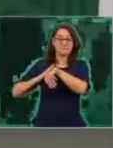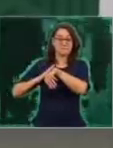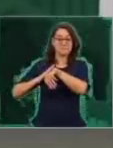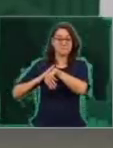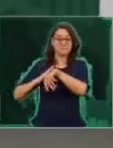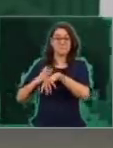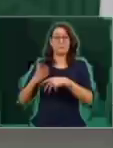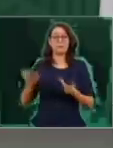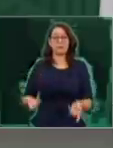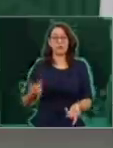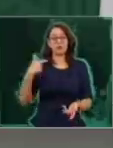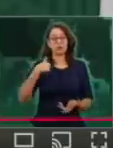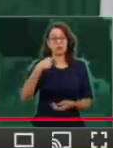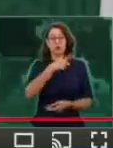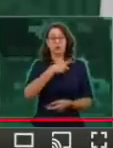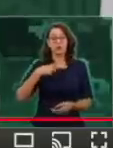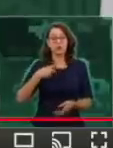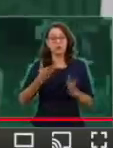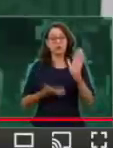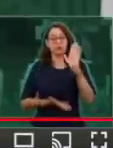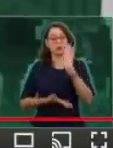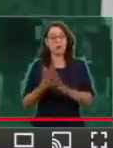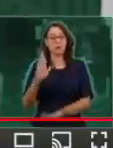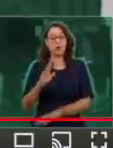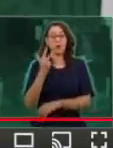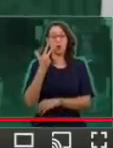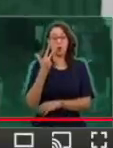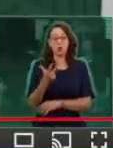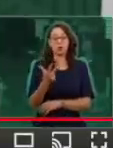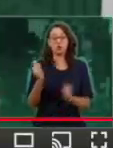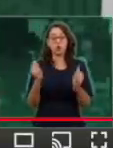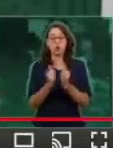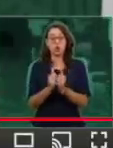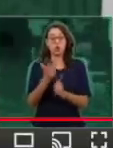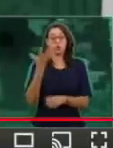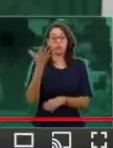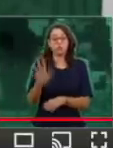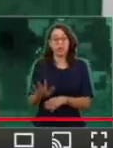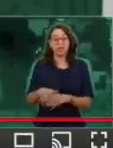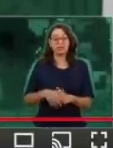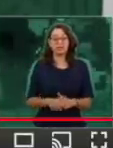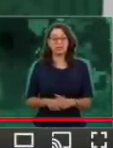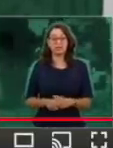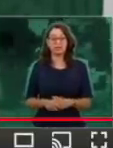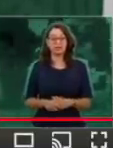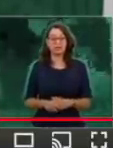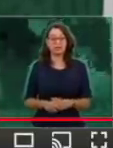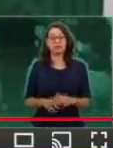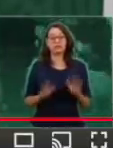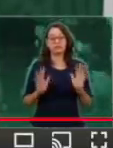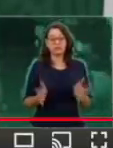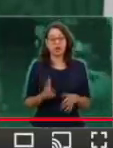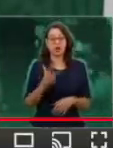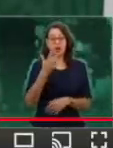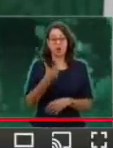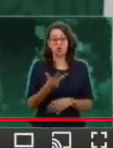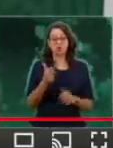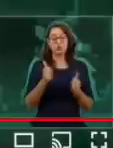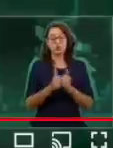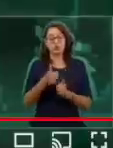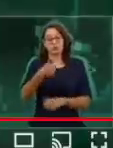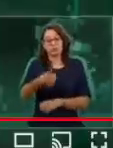Aquí está. Tengo que salir a las 8:10. Son 8:06. Si no, no llego.